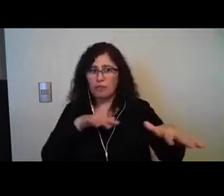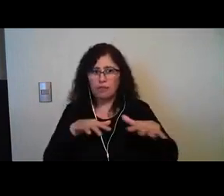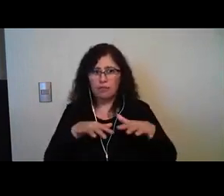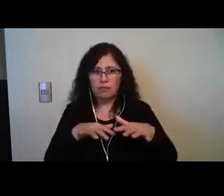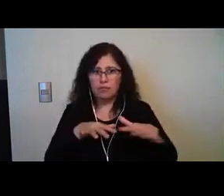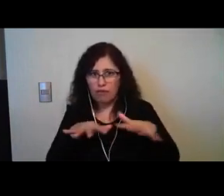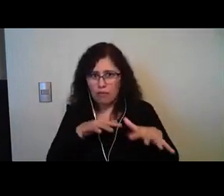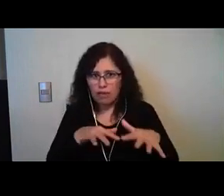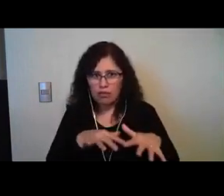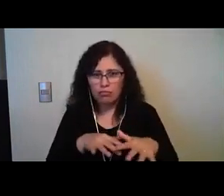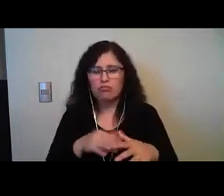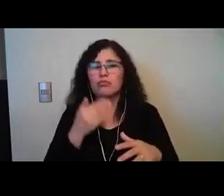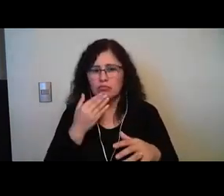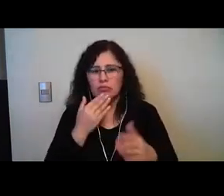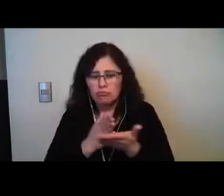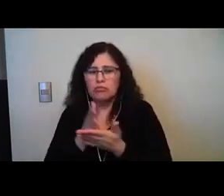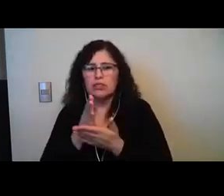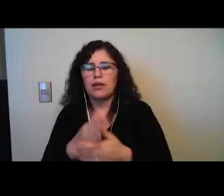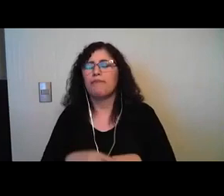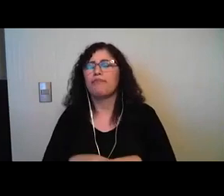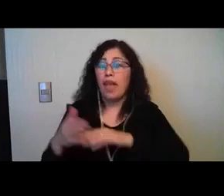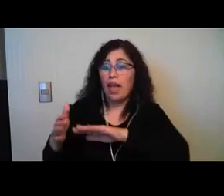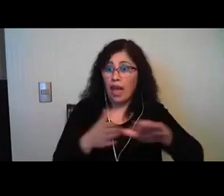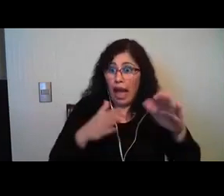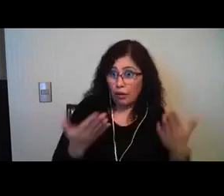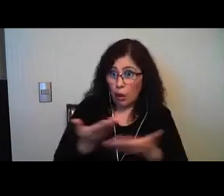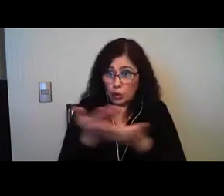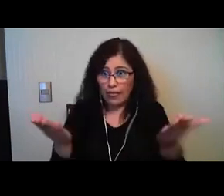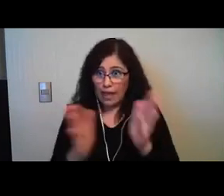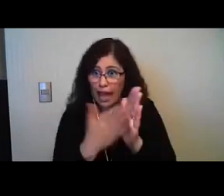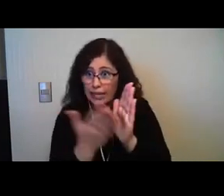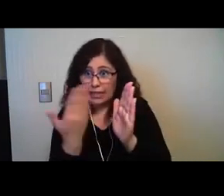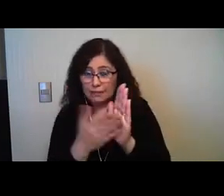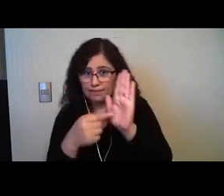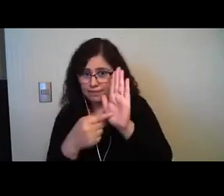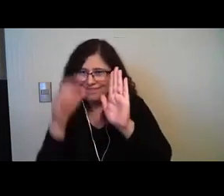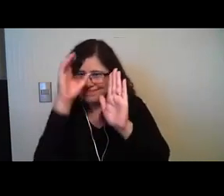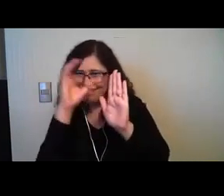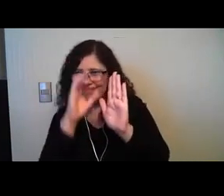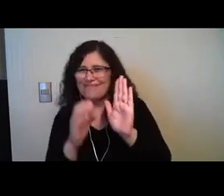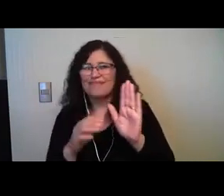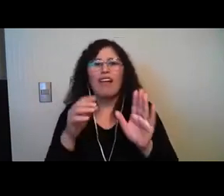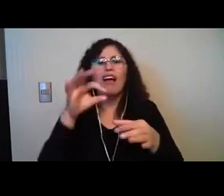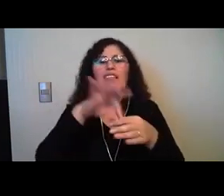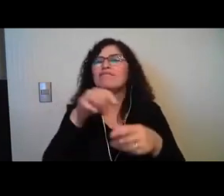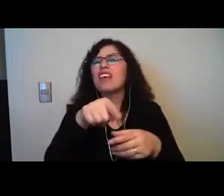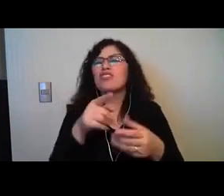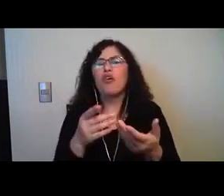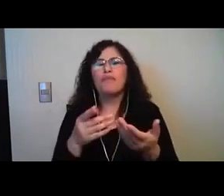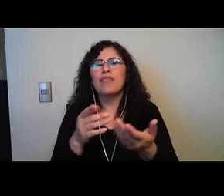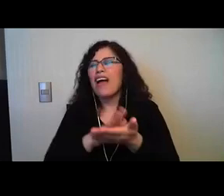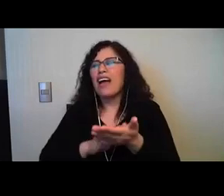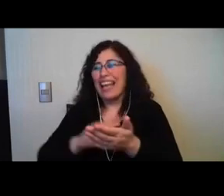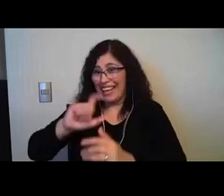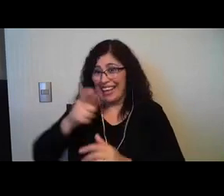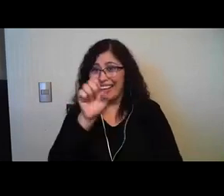¿ya? Les traje esto para que ustedes la busquen. La enfermedad de Parkinson es una enfermedad que está dentro de la garantía explícita en salud GES